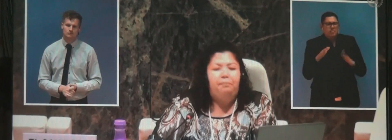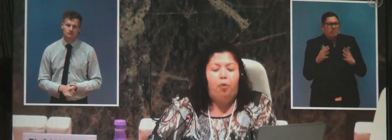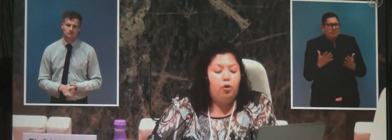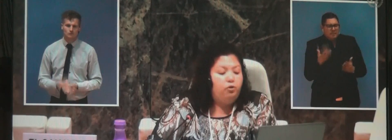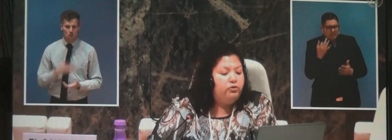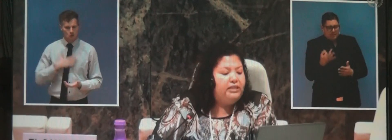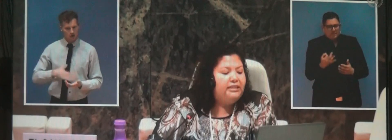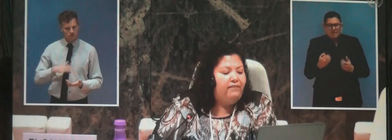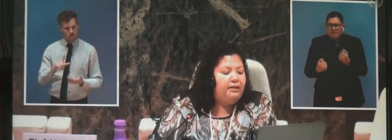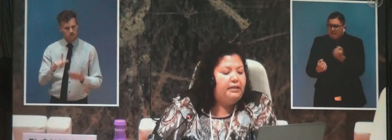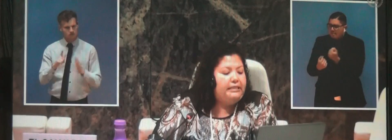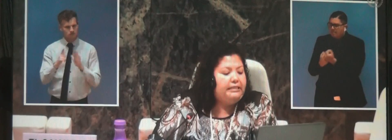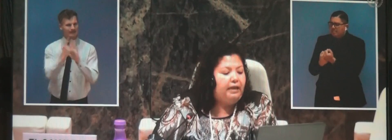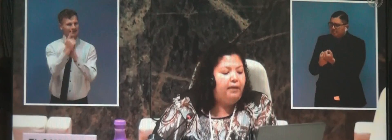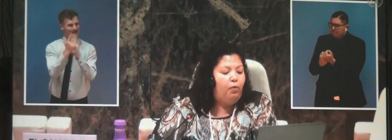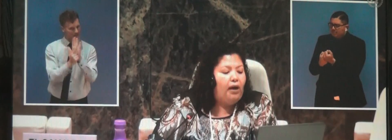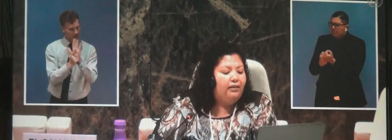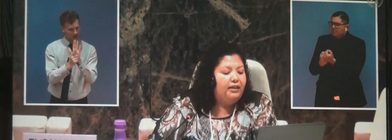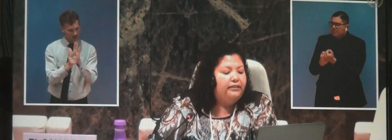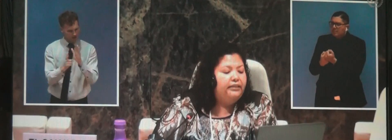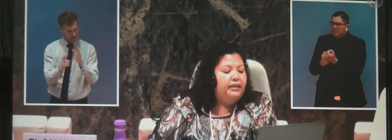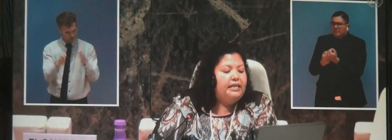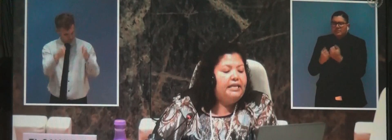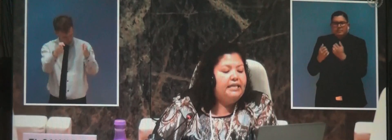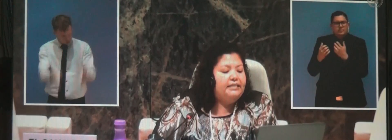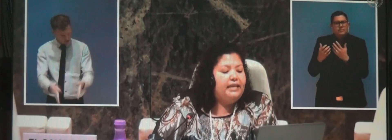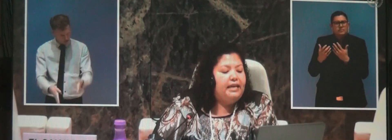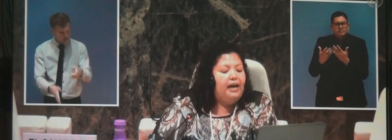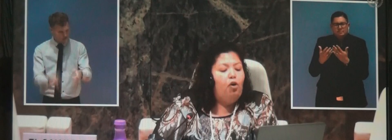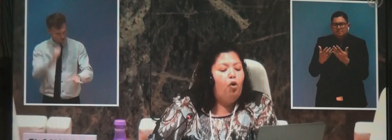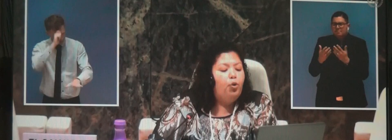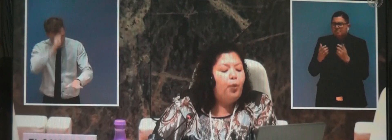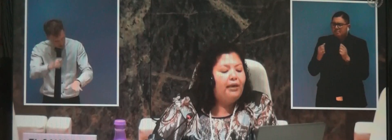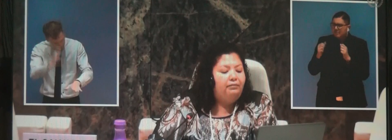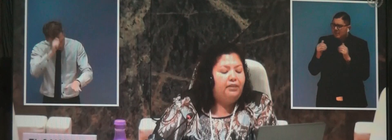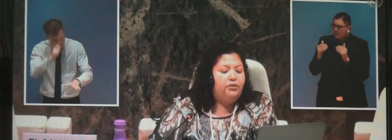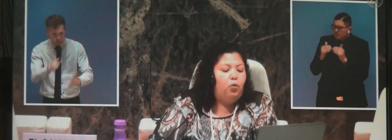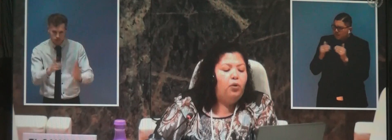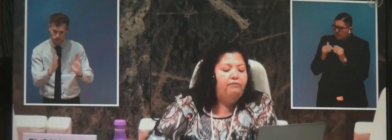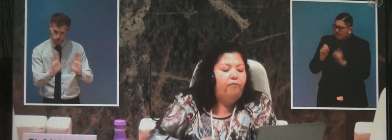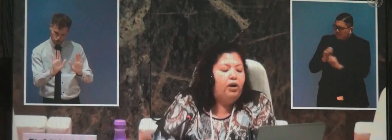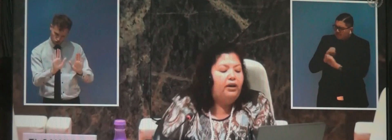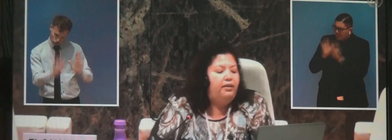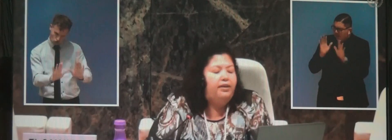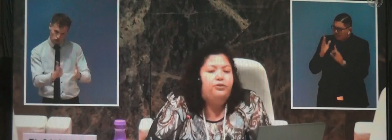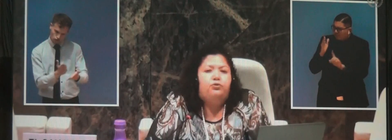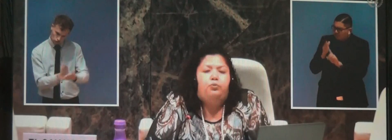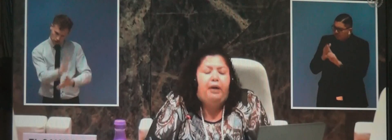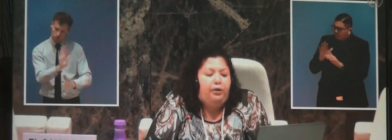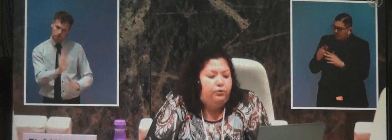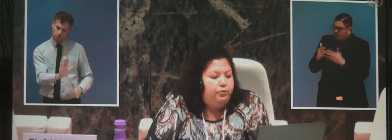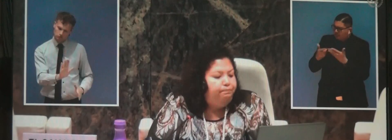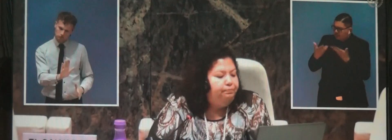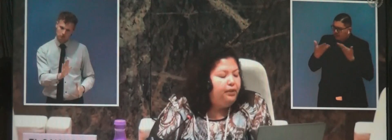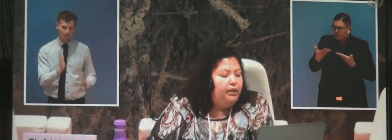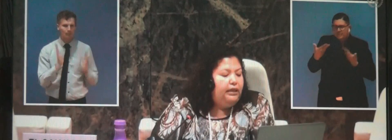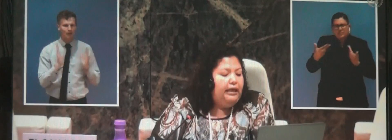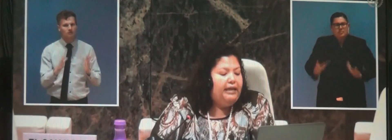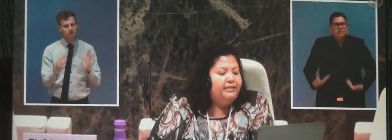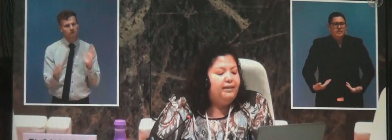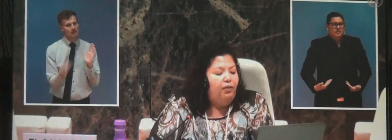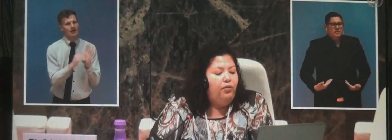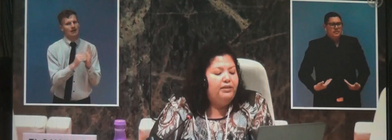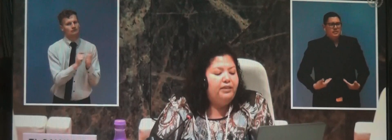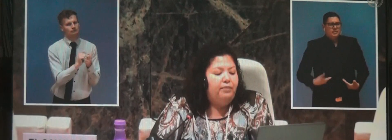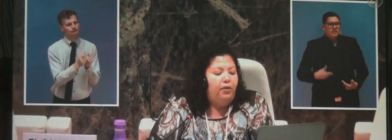mecanismos de apoyos y salvaguardia que sean congruentes con un enfoque de derechos humanos.